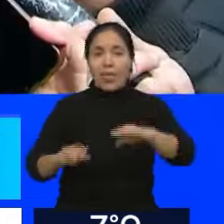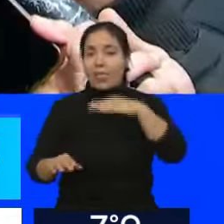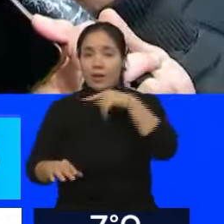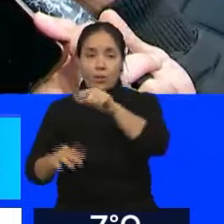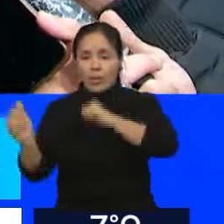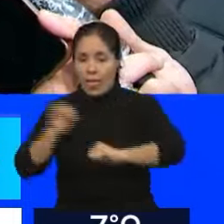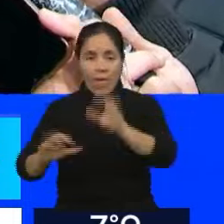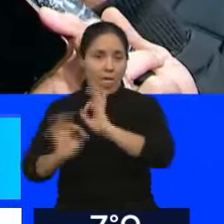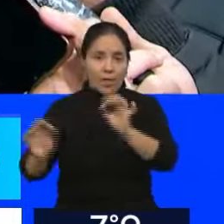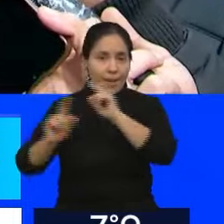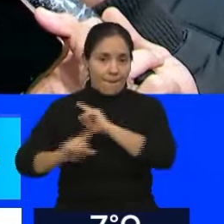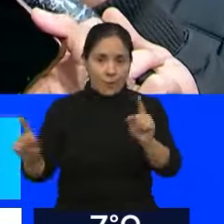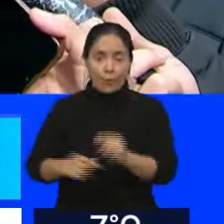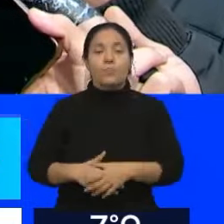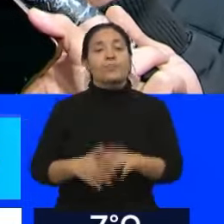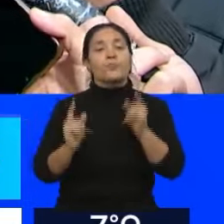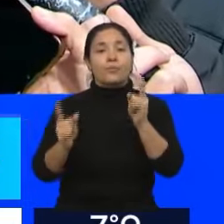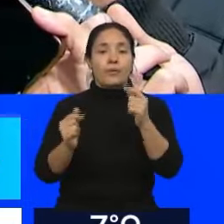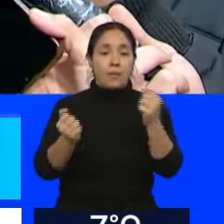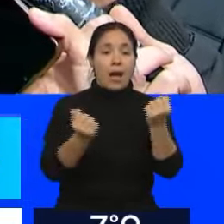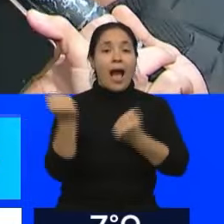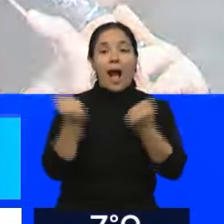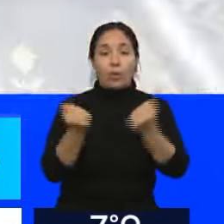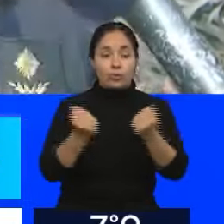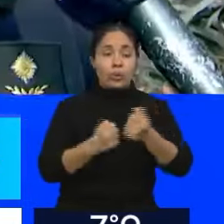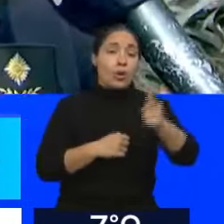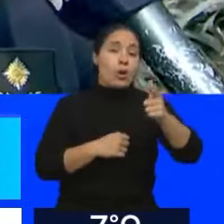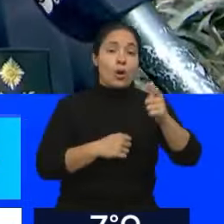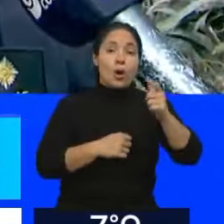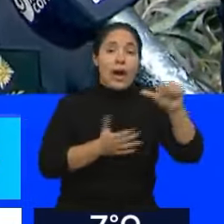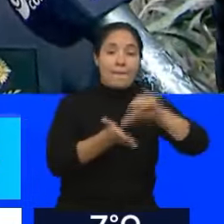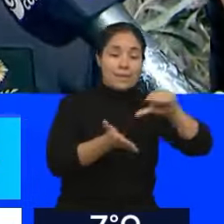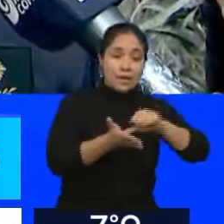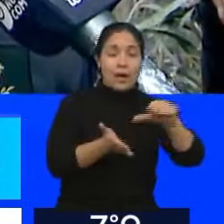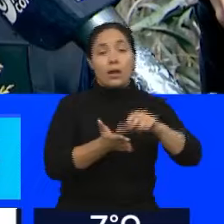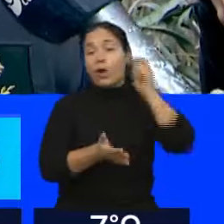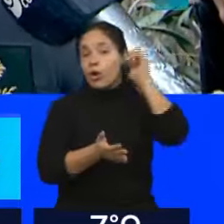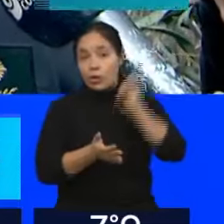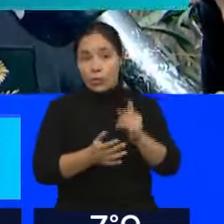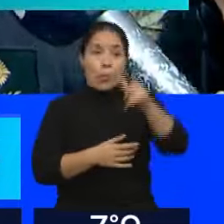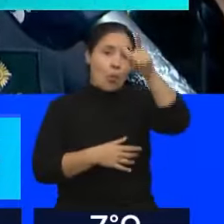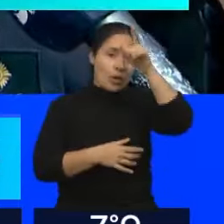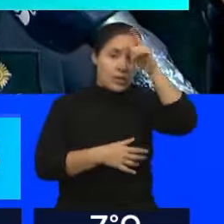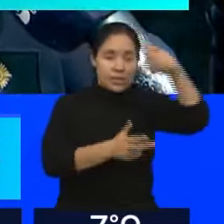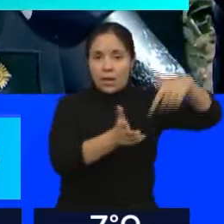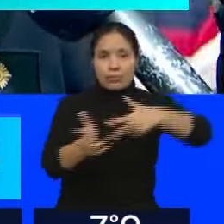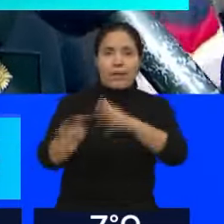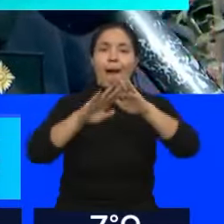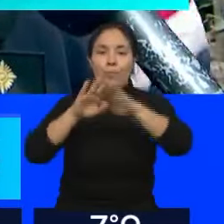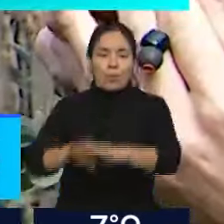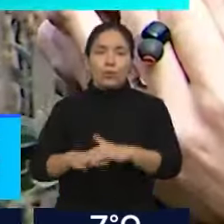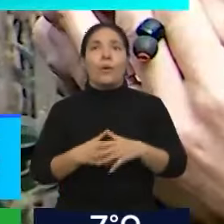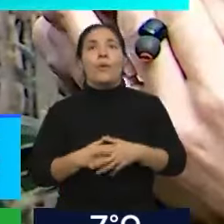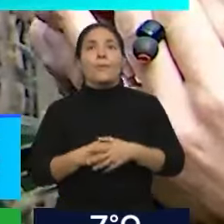Trabajaron 4 o 5 móviles con los apoyos de Capital y apoyo de Godoy Cruz. Fueron todas calles en contramano, por ahí hacia el este, hacia el